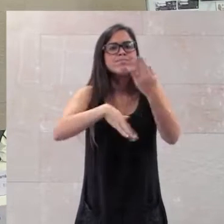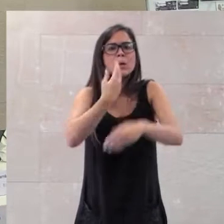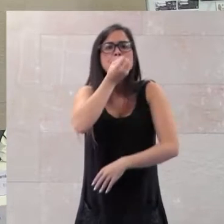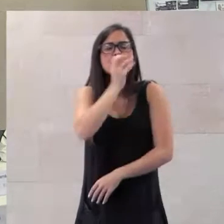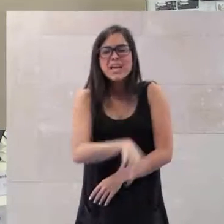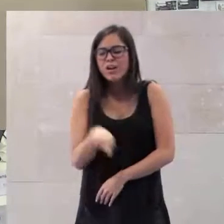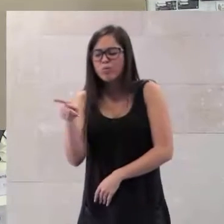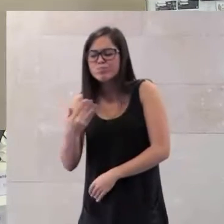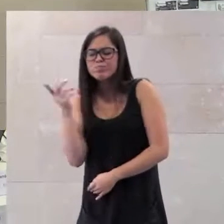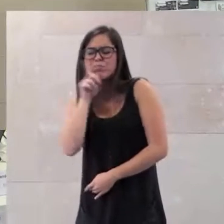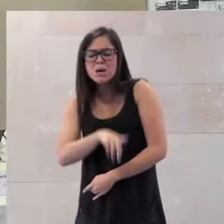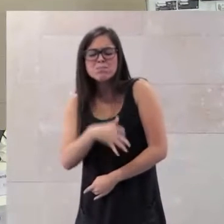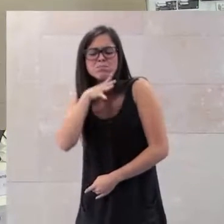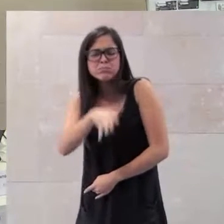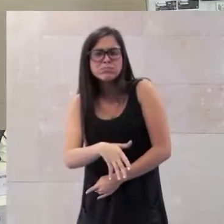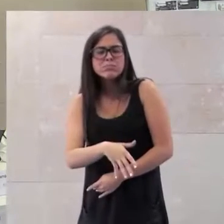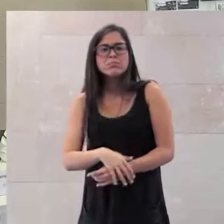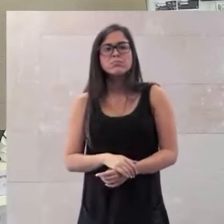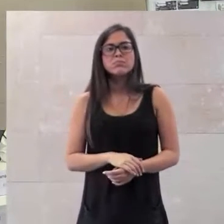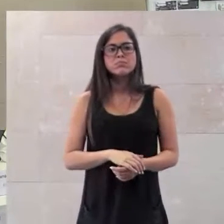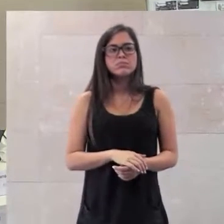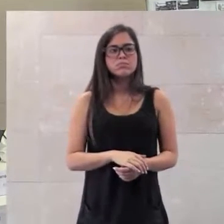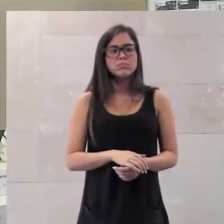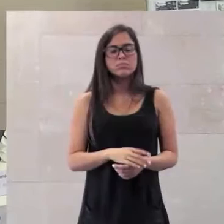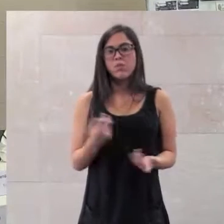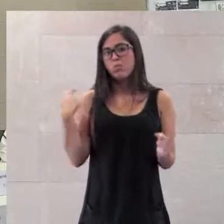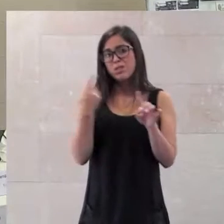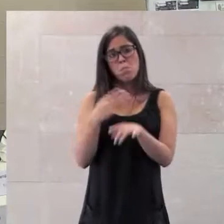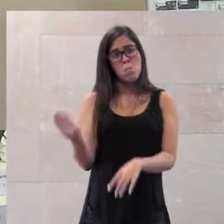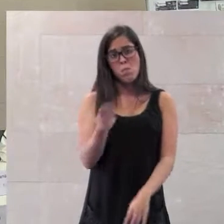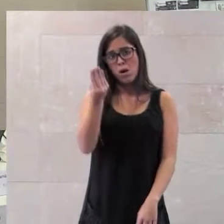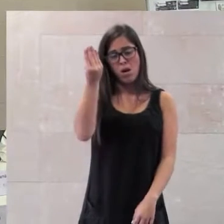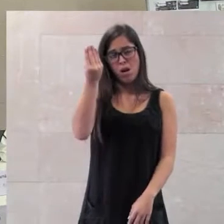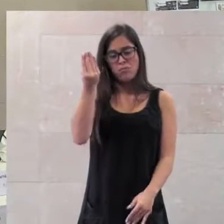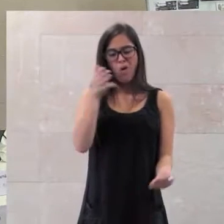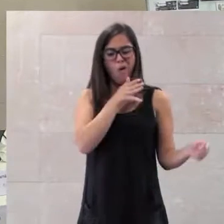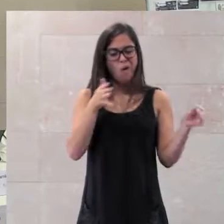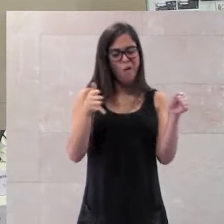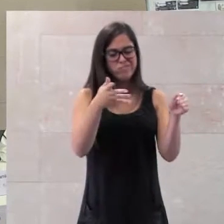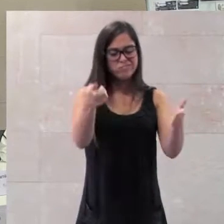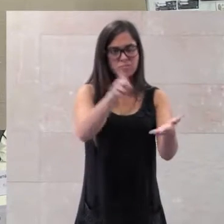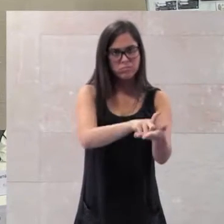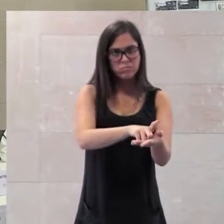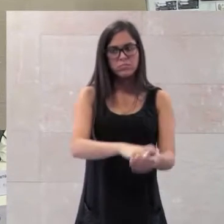el otro, ¿no? O por qué, sí, para mejorar en general, ¿no? Reorientar.